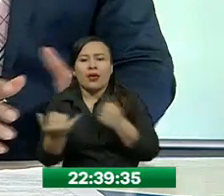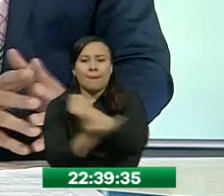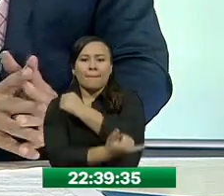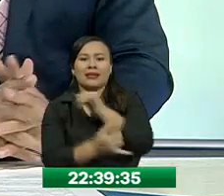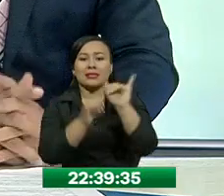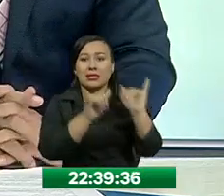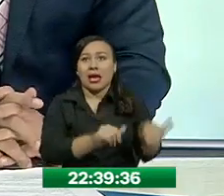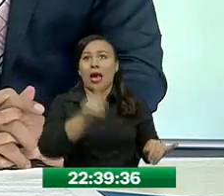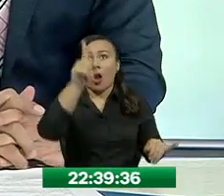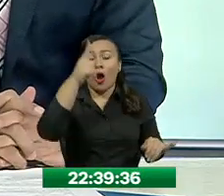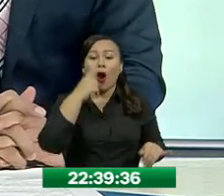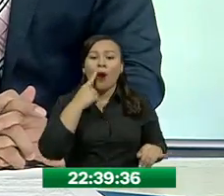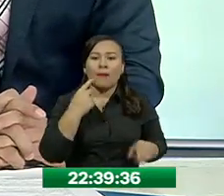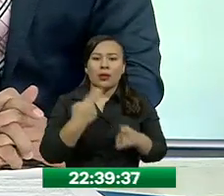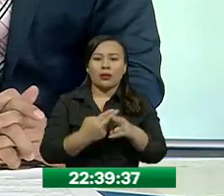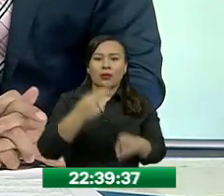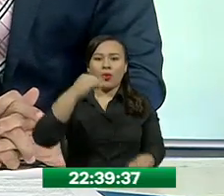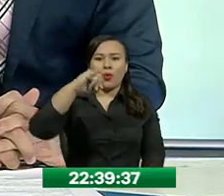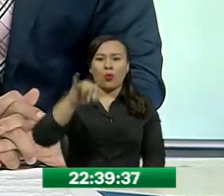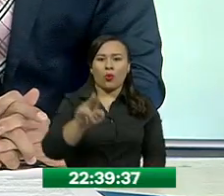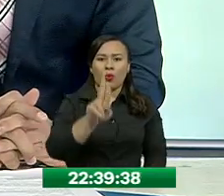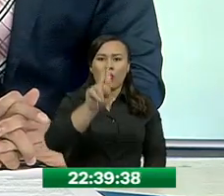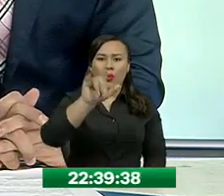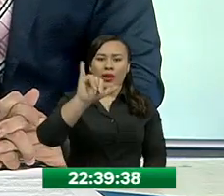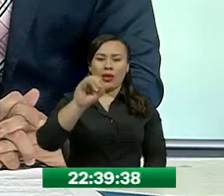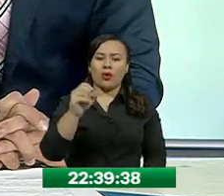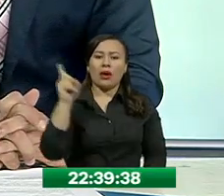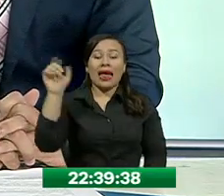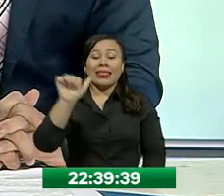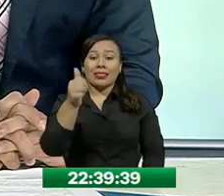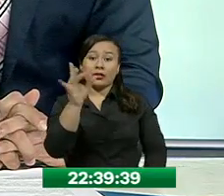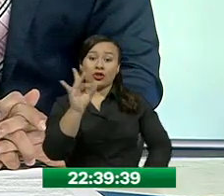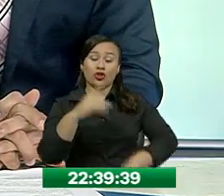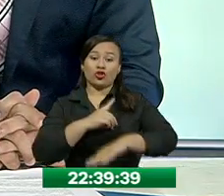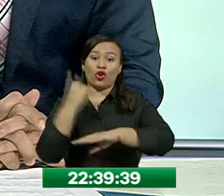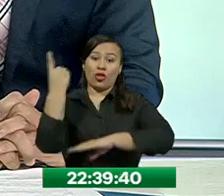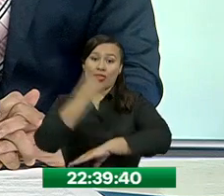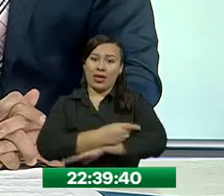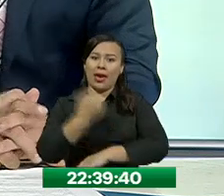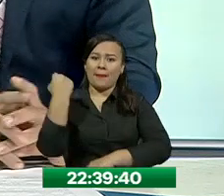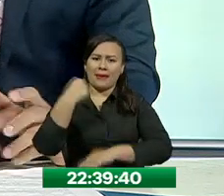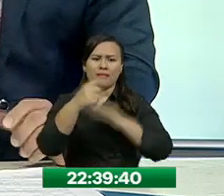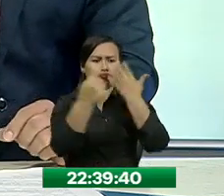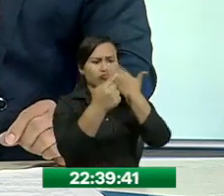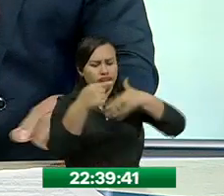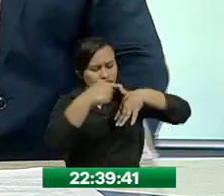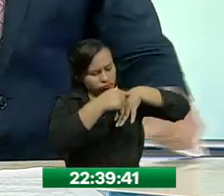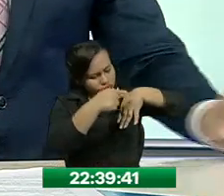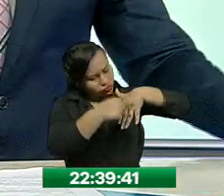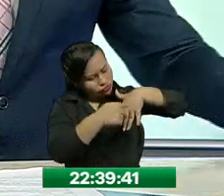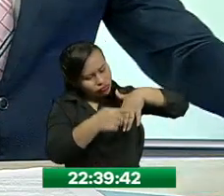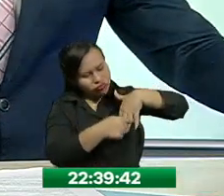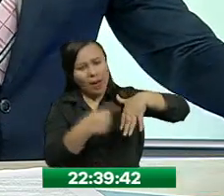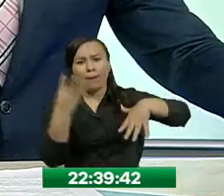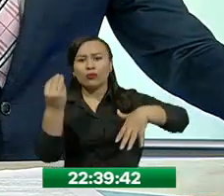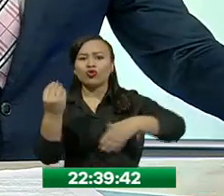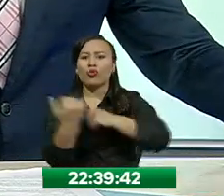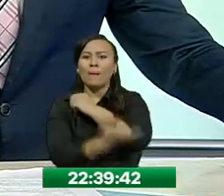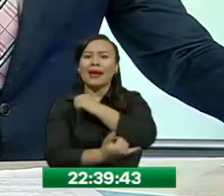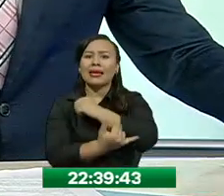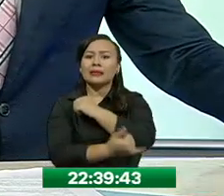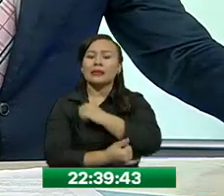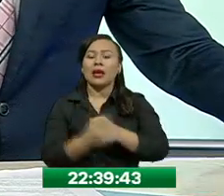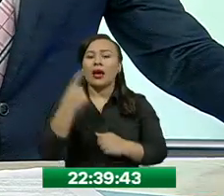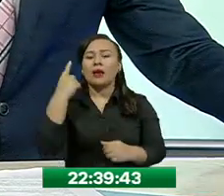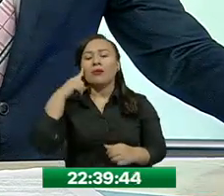Hoy conoceremos la historia de Julio Guarinam, quien en 18 días cruzó 6 países de Sudamérica en busca de la esperanza. Enseguida un